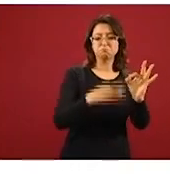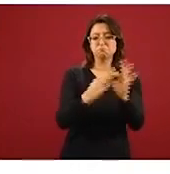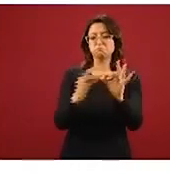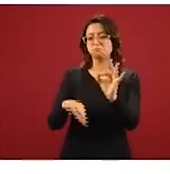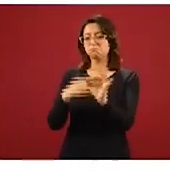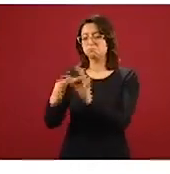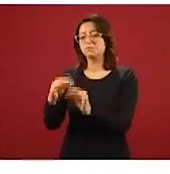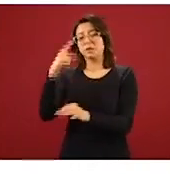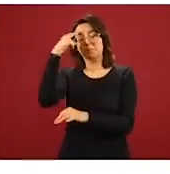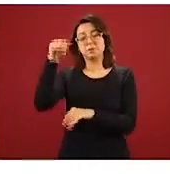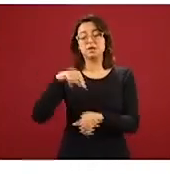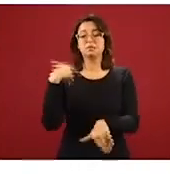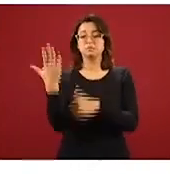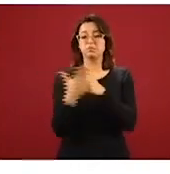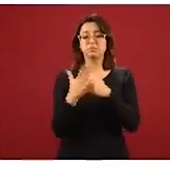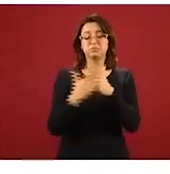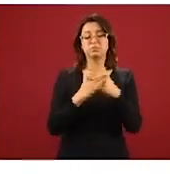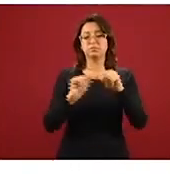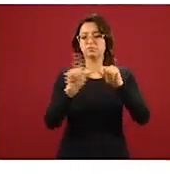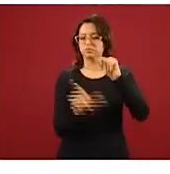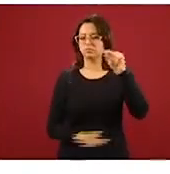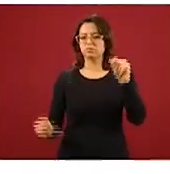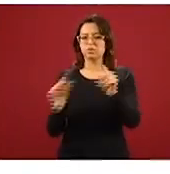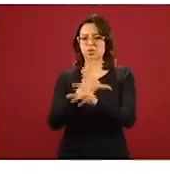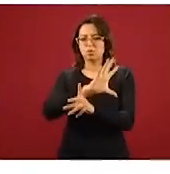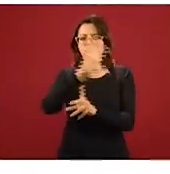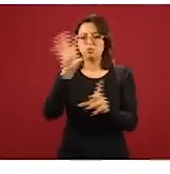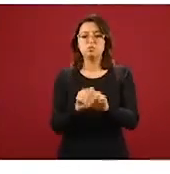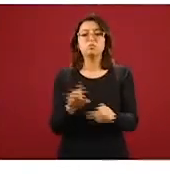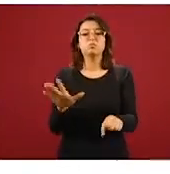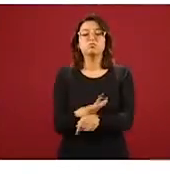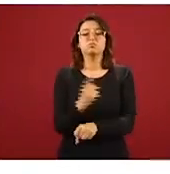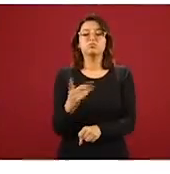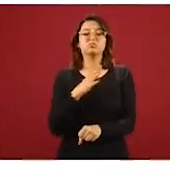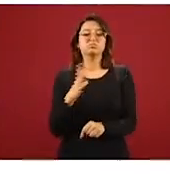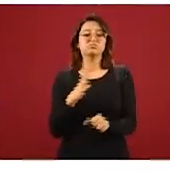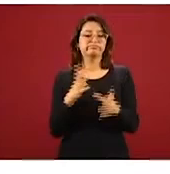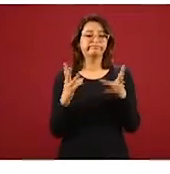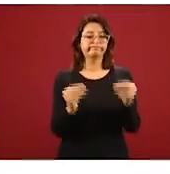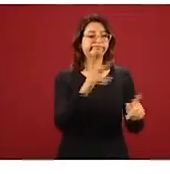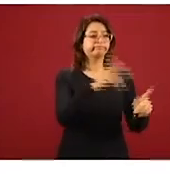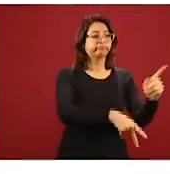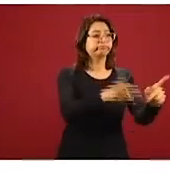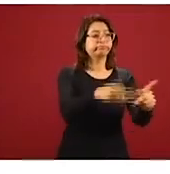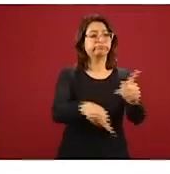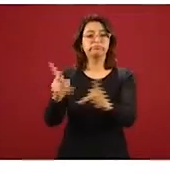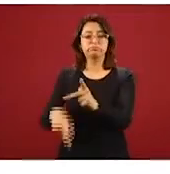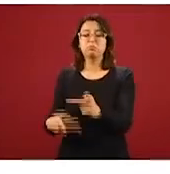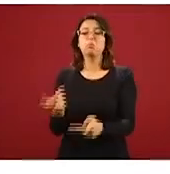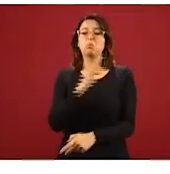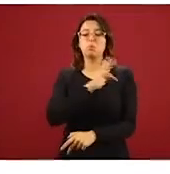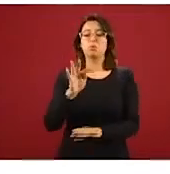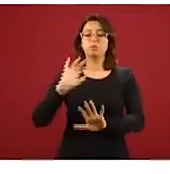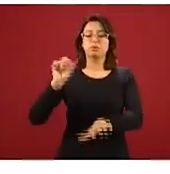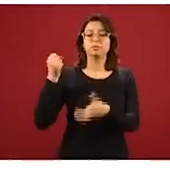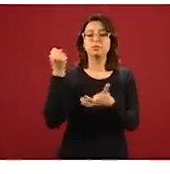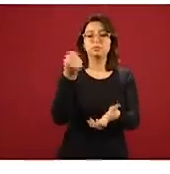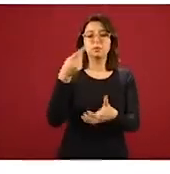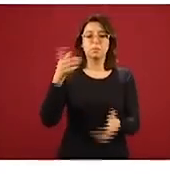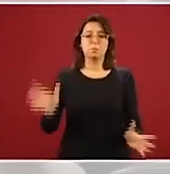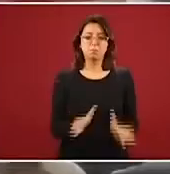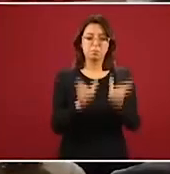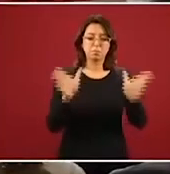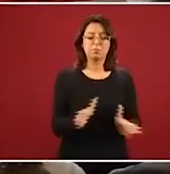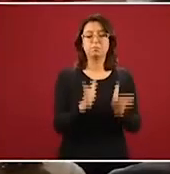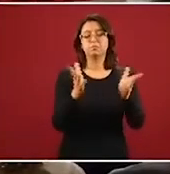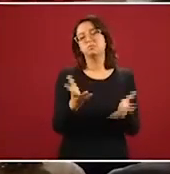tengan estas capacidades, aprovechando lo que quedó interrumpido y lo que requiere una inversión específica para echarlos a andar.